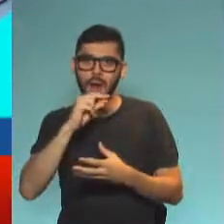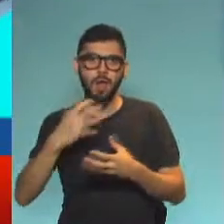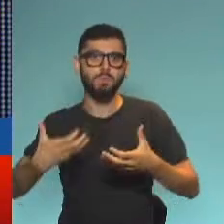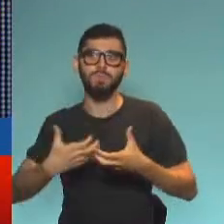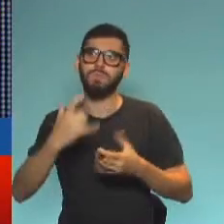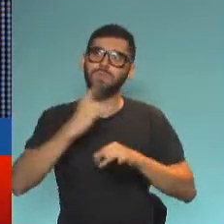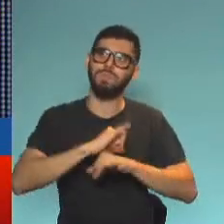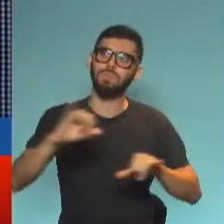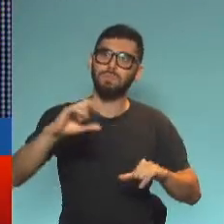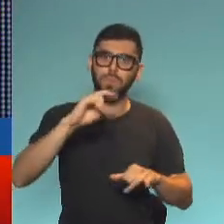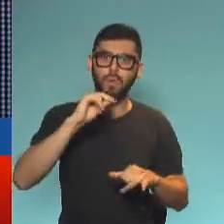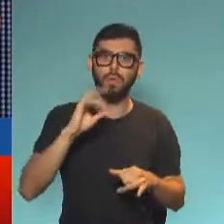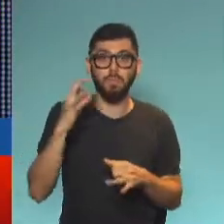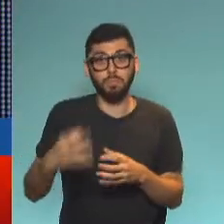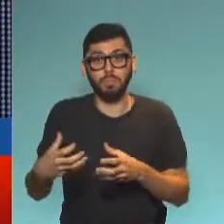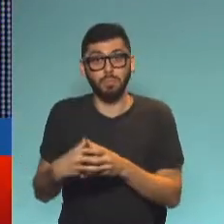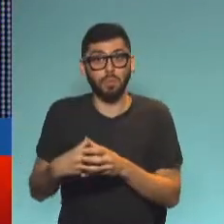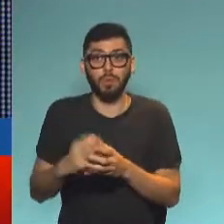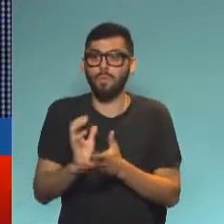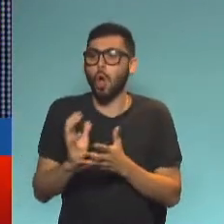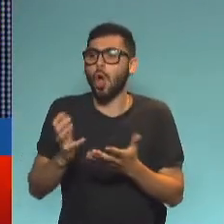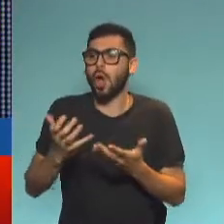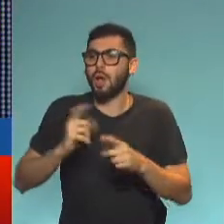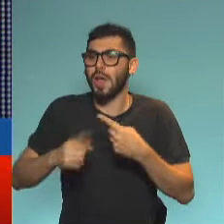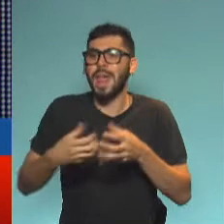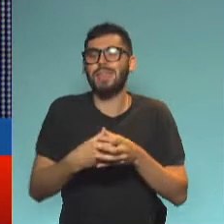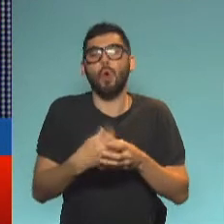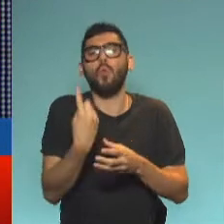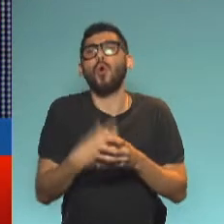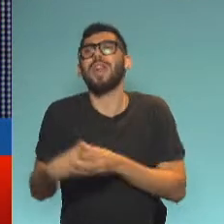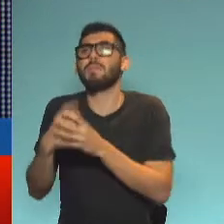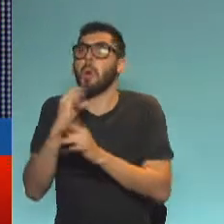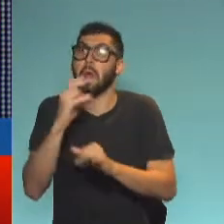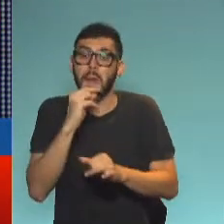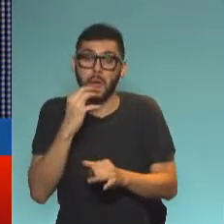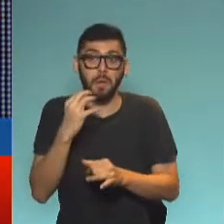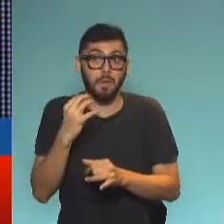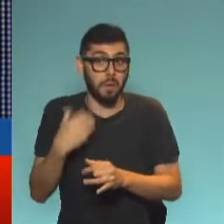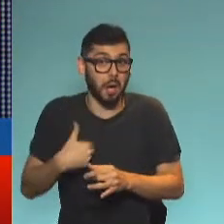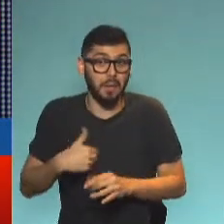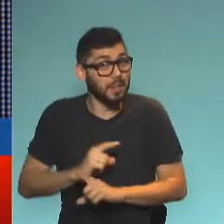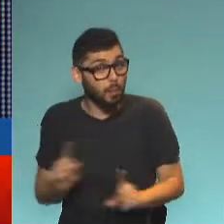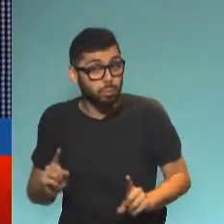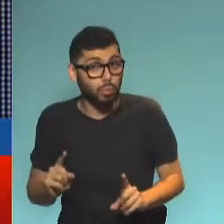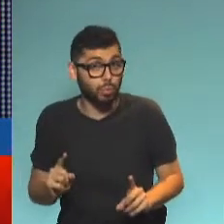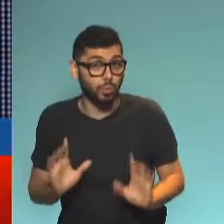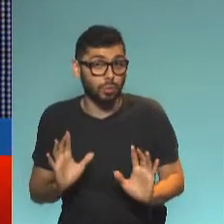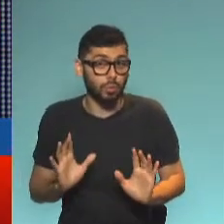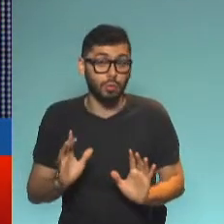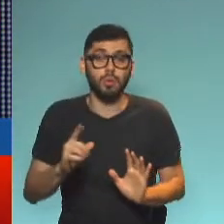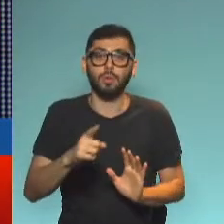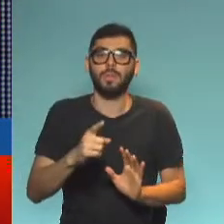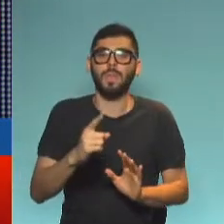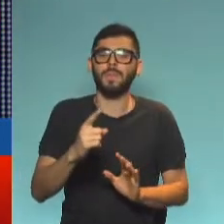conjunta, ni siquiera hubo manifestaciones de planteles aislados. No pasó en la Argentina, pasó esto que decía Tibu con los